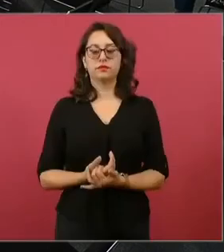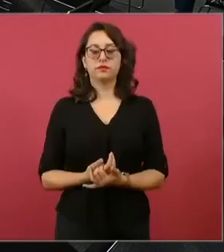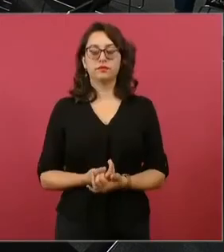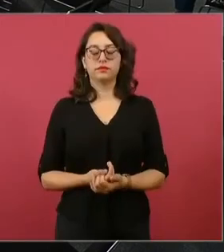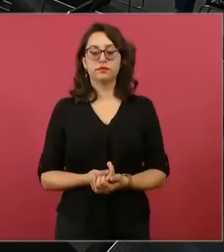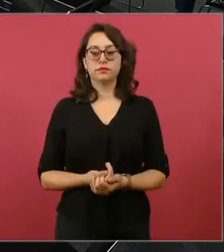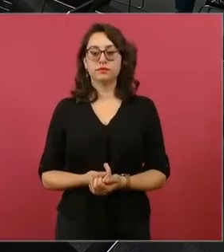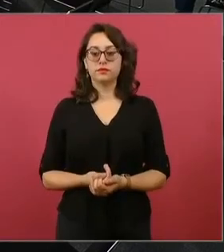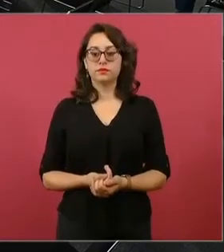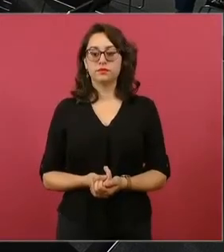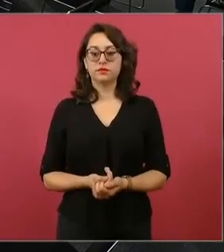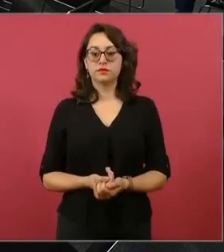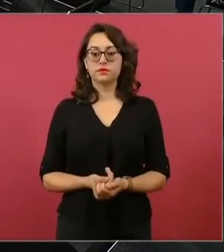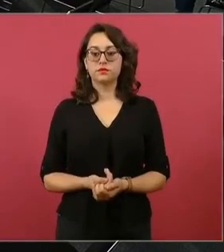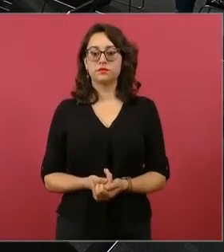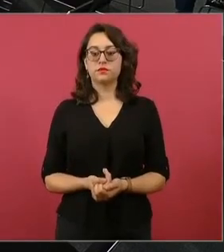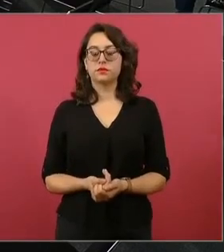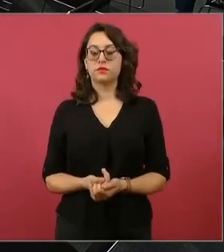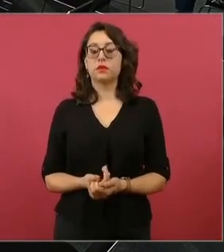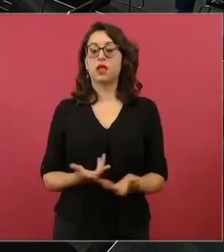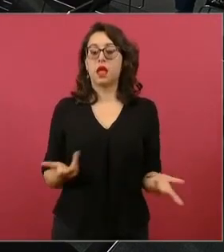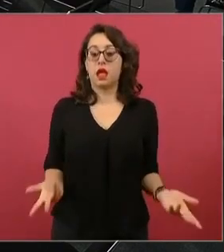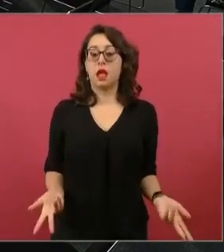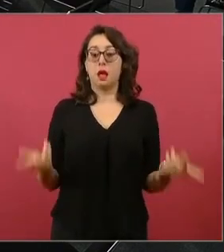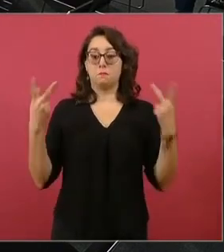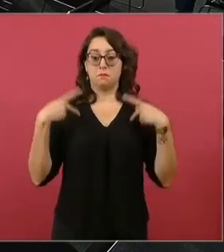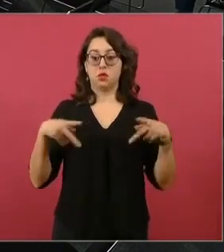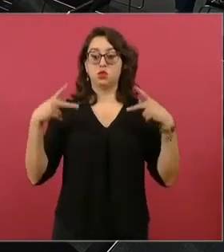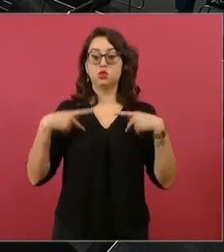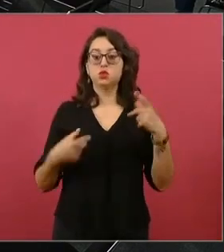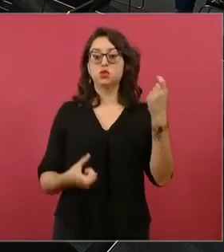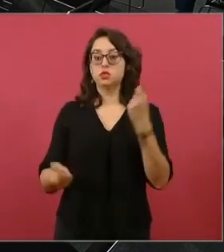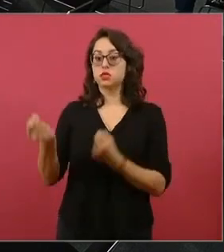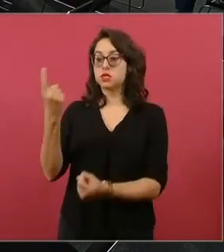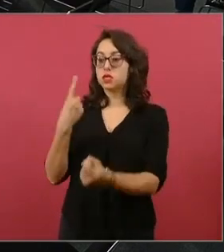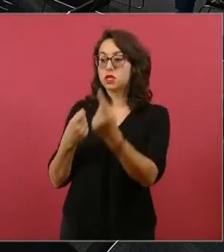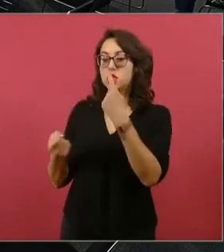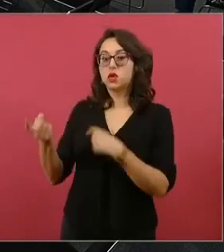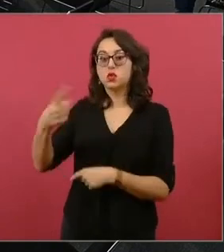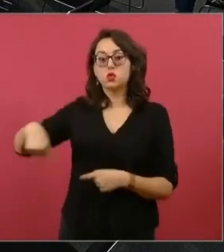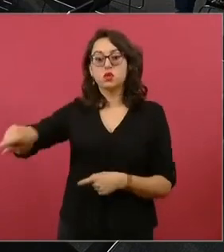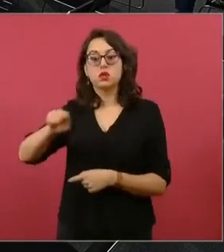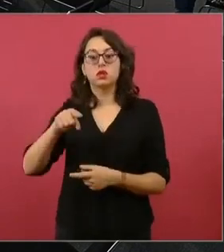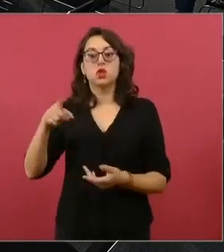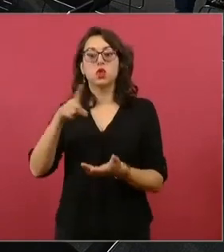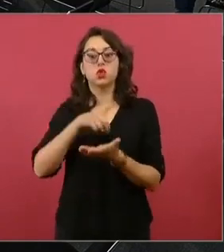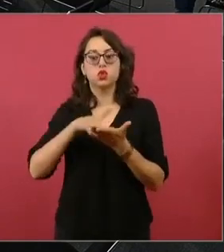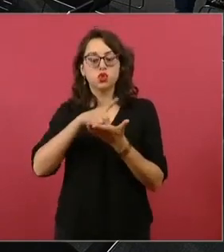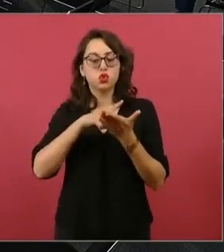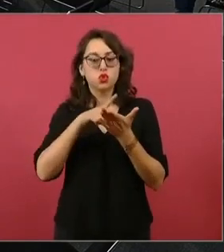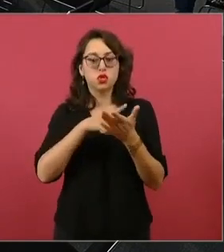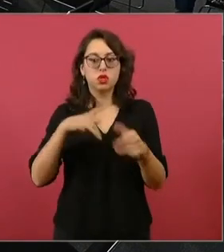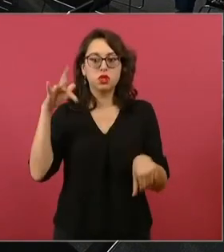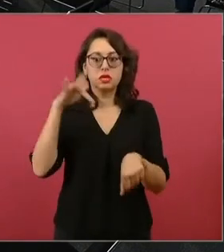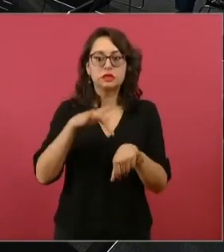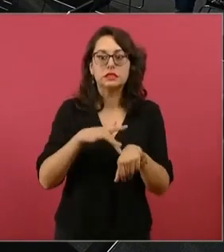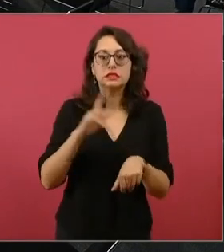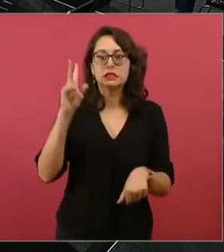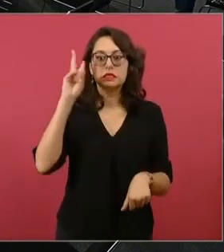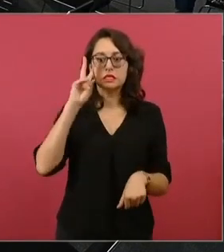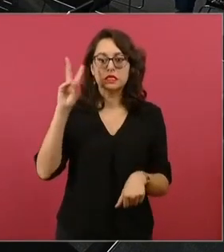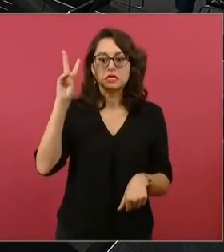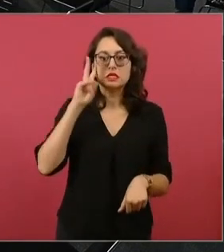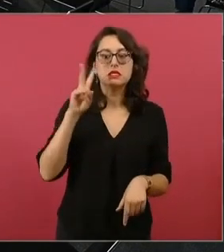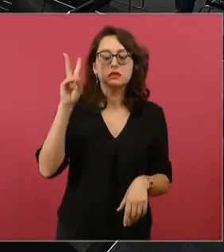cantidad el fentanilo para que puedan tener puedan generar este tipo de adicción, pero también que puedan pagarlo, porque sabemos sabemos, no es